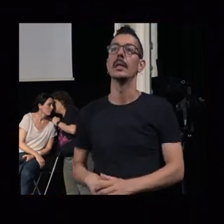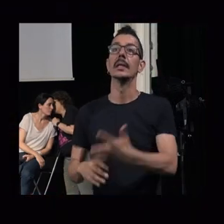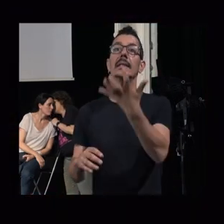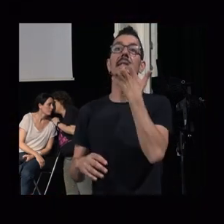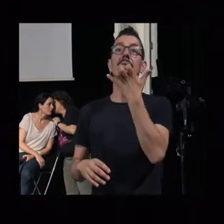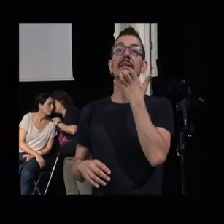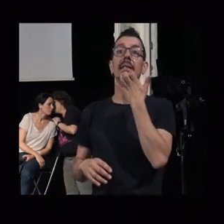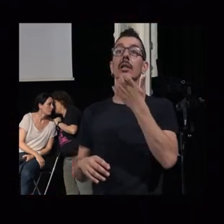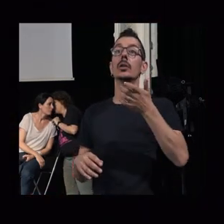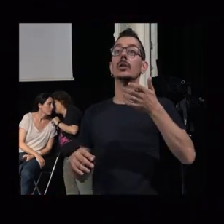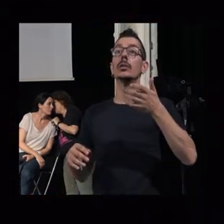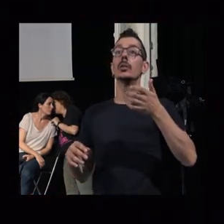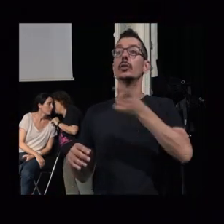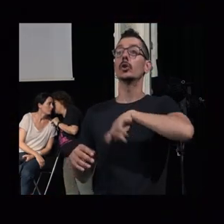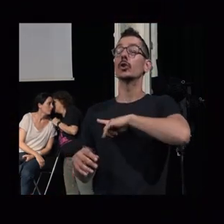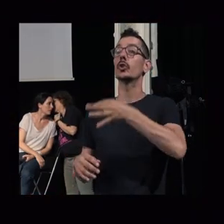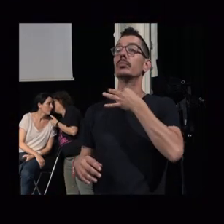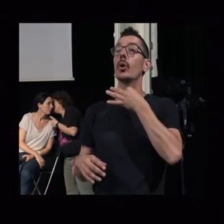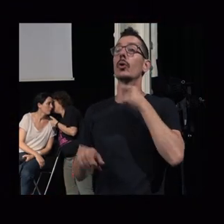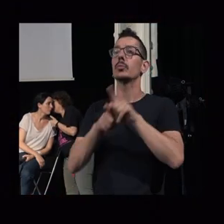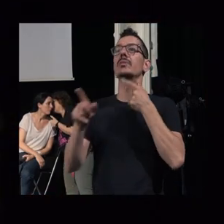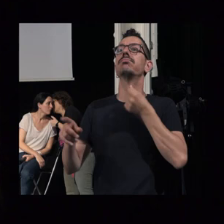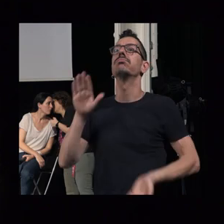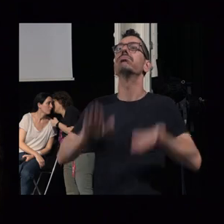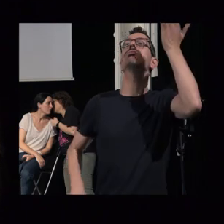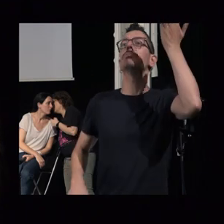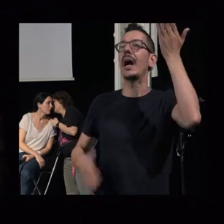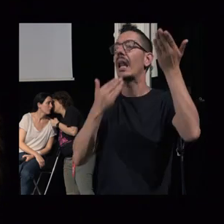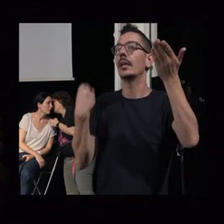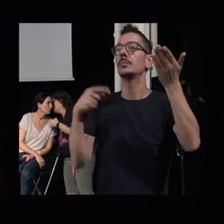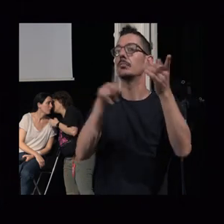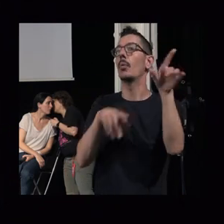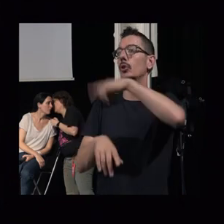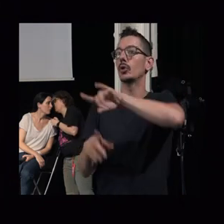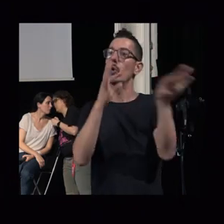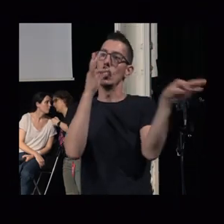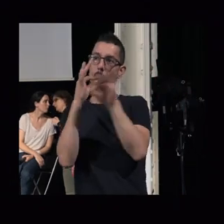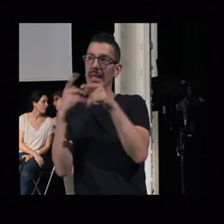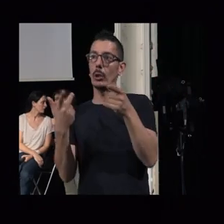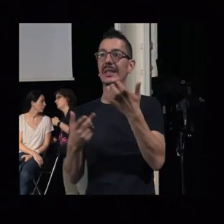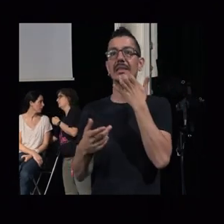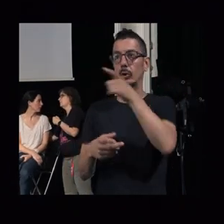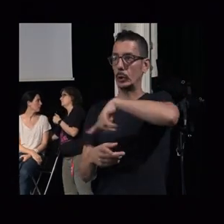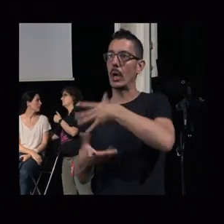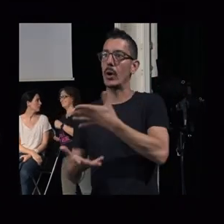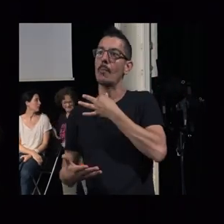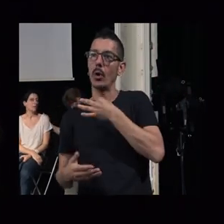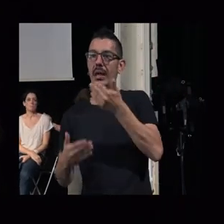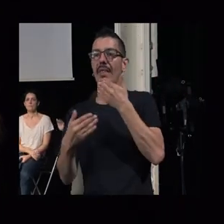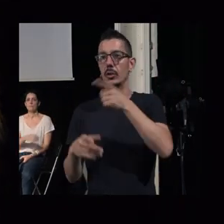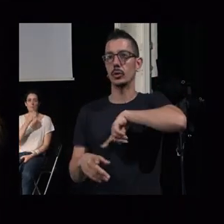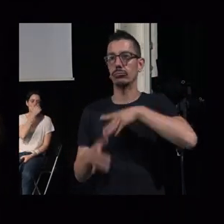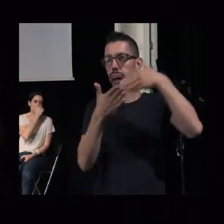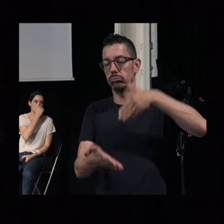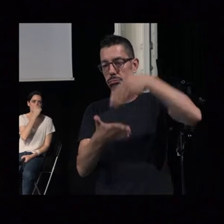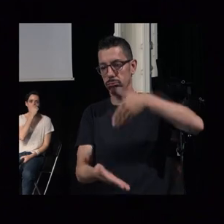mismo, porque es nuestro discurso y que haya llegado ahí está muy bien. Yo creo que si hay alguna